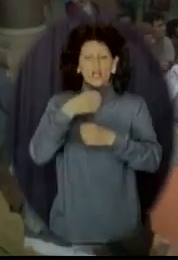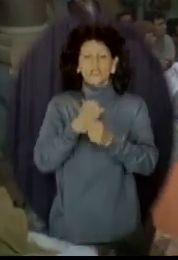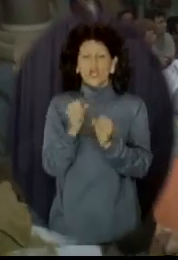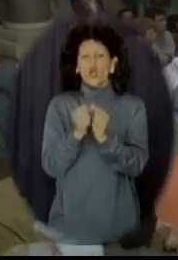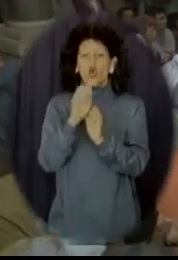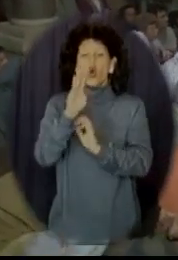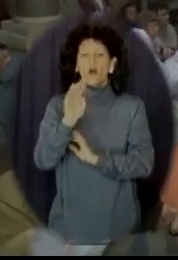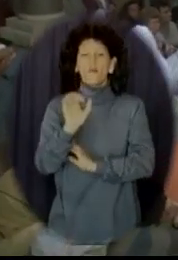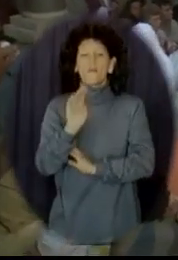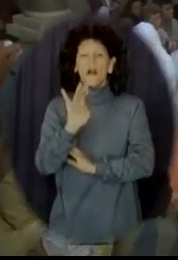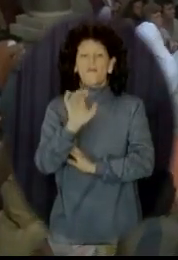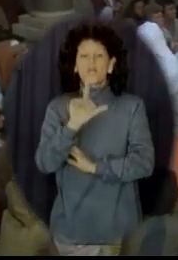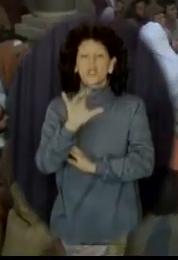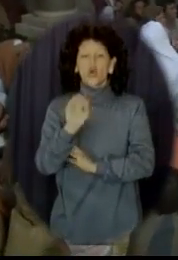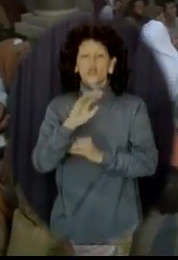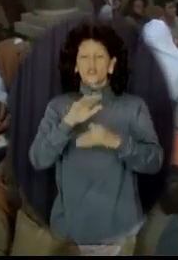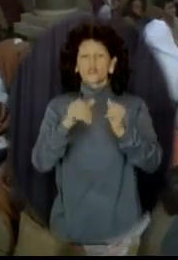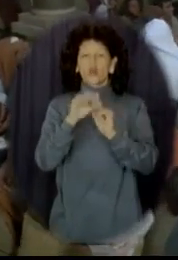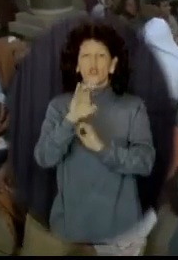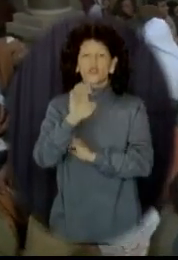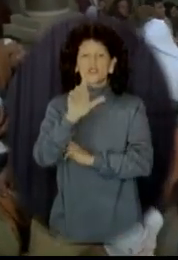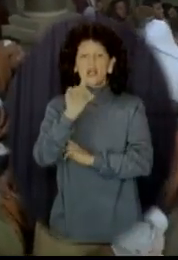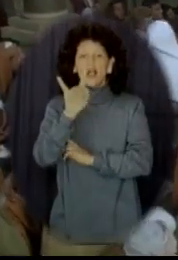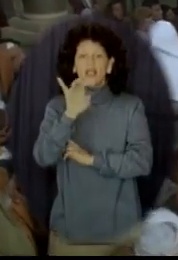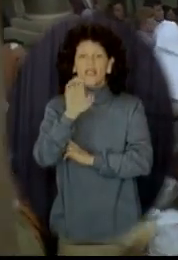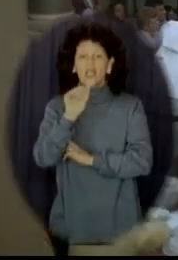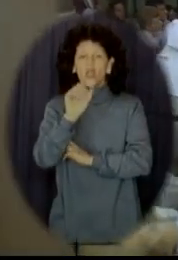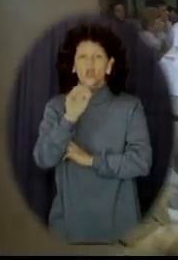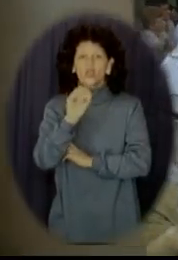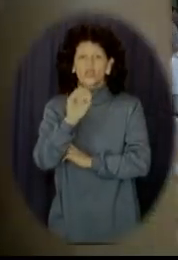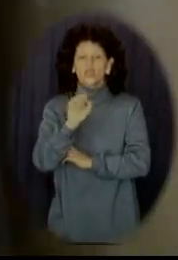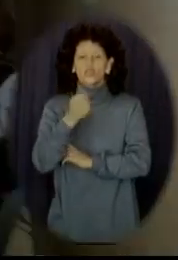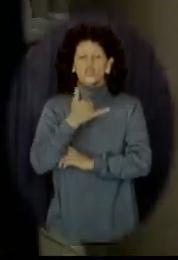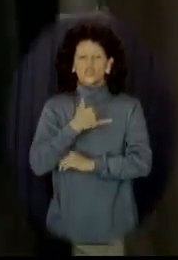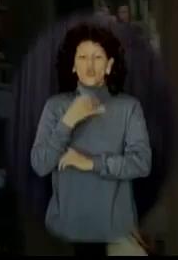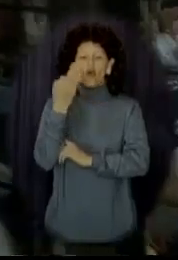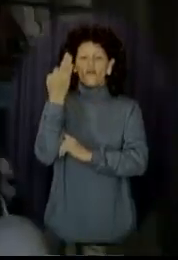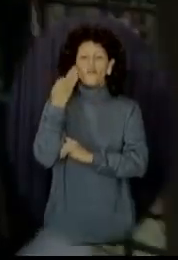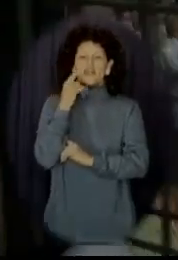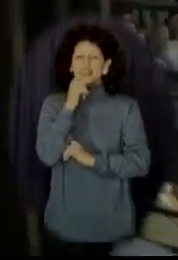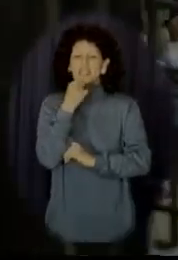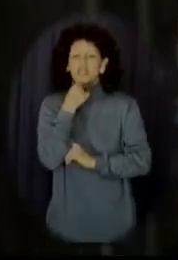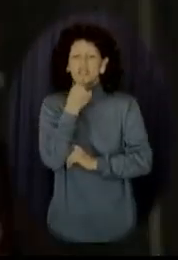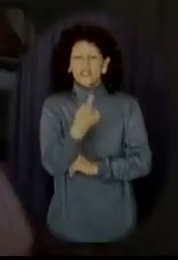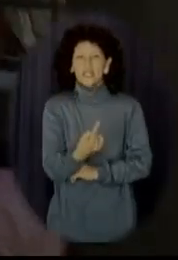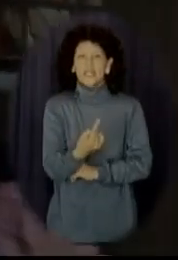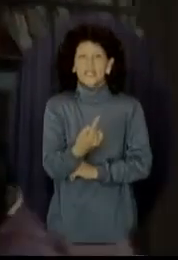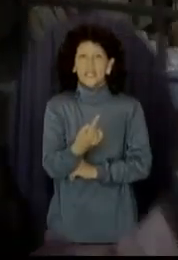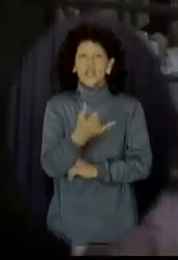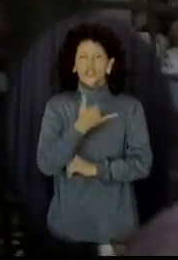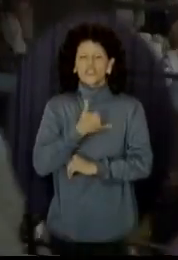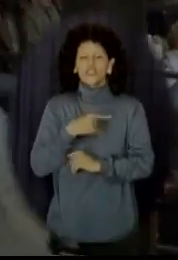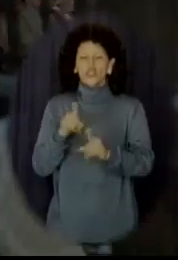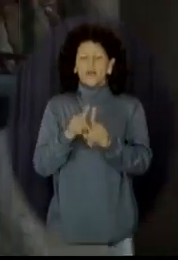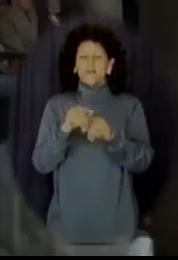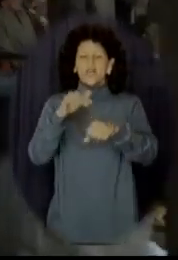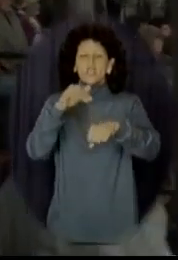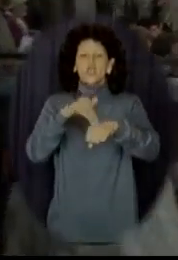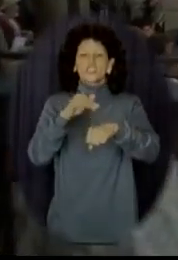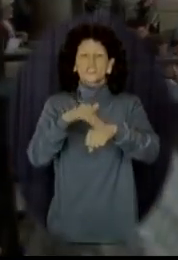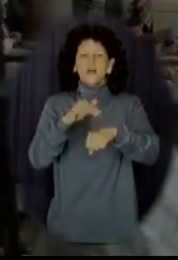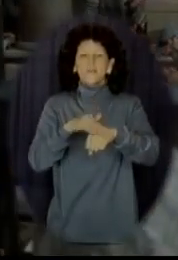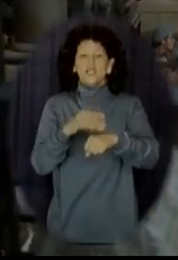David. Buscad a Jehová mientras puede ser hallado, llamadle en tanto que está cercano. deje el impío su camino y el